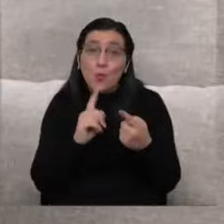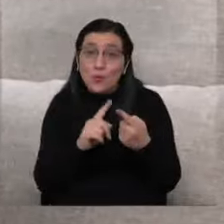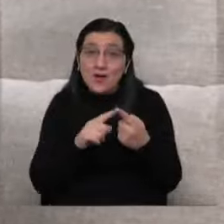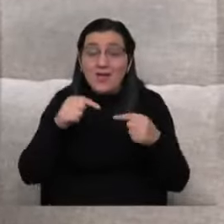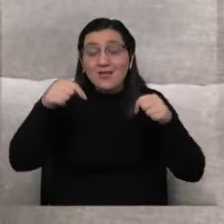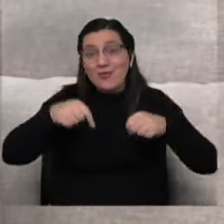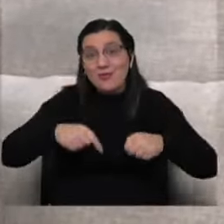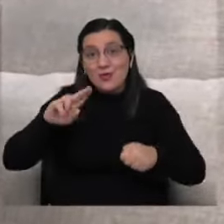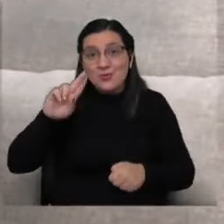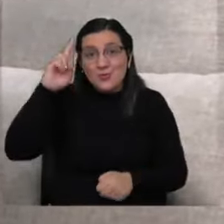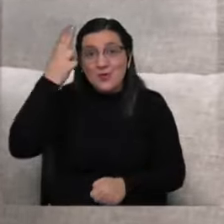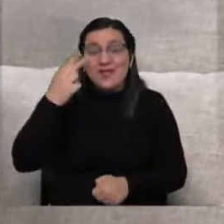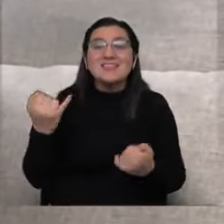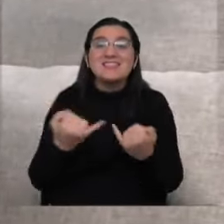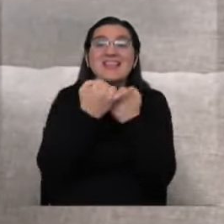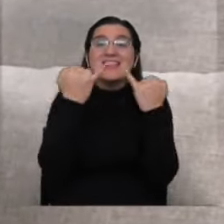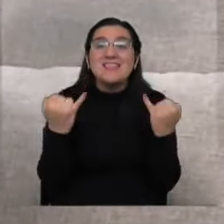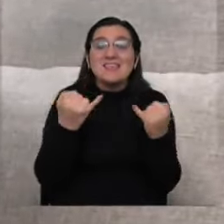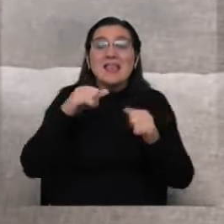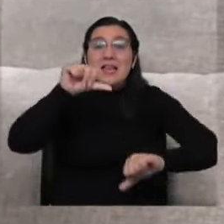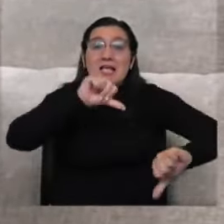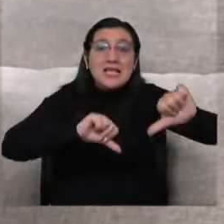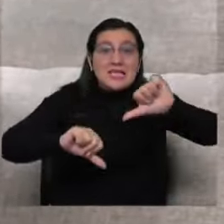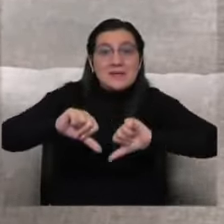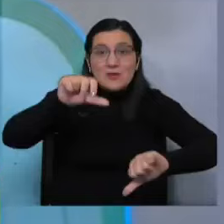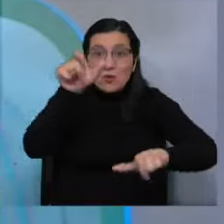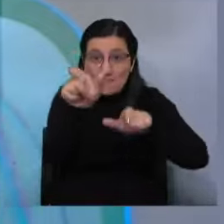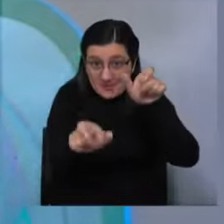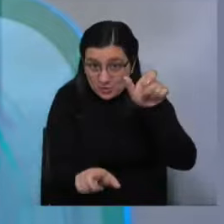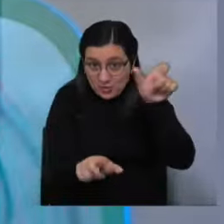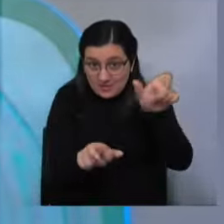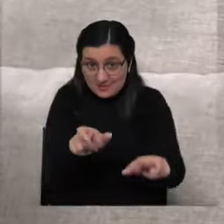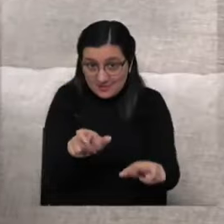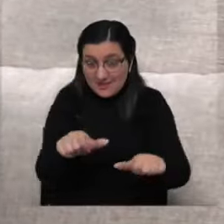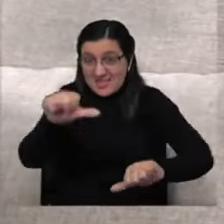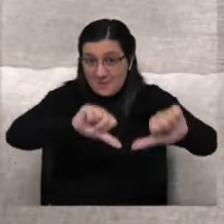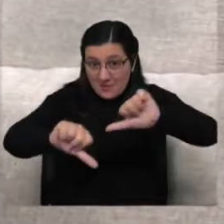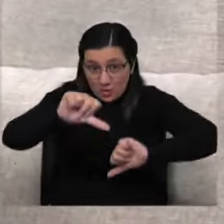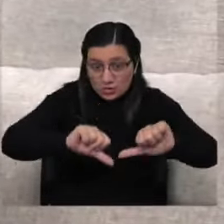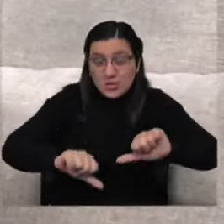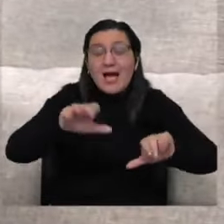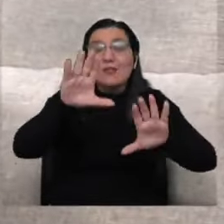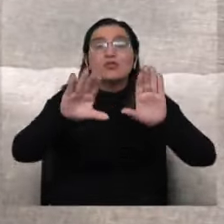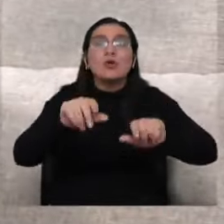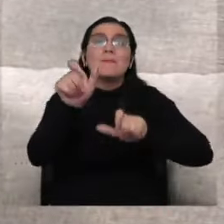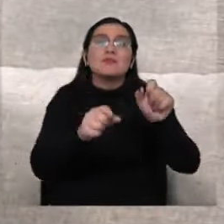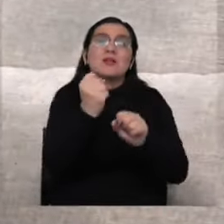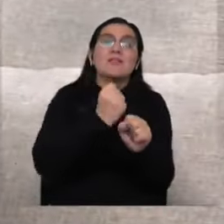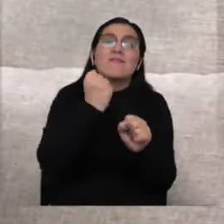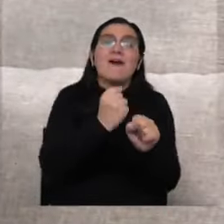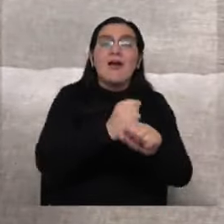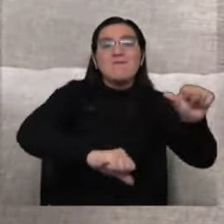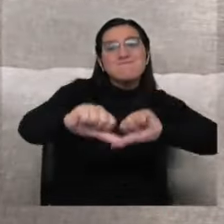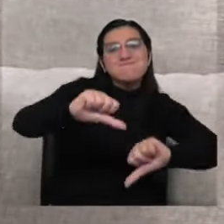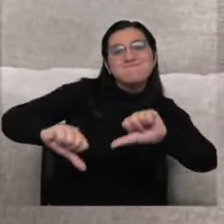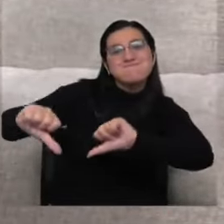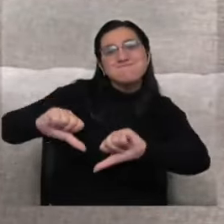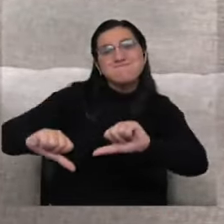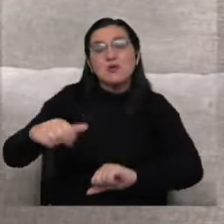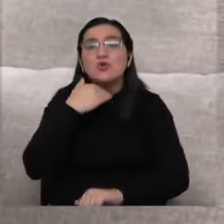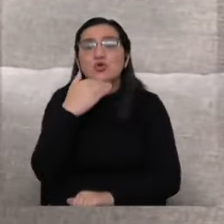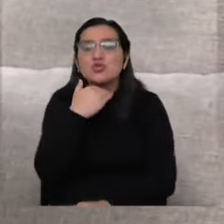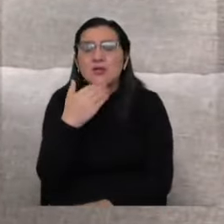hoy en nuestro país es el día del químico o de la química Así que a todos los químicos y las químicas que nos están mirando que uno no sabe